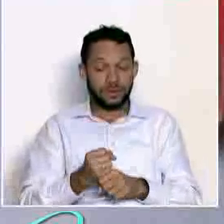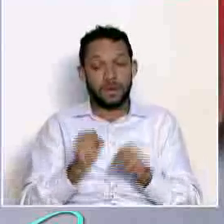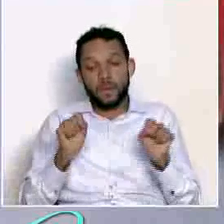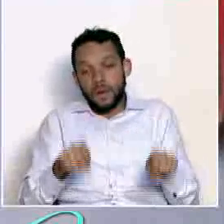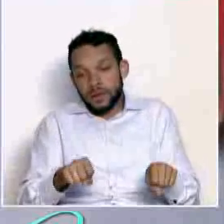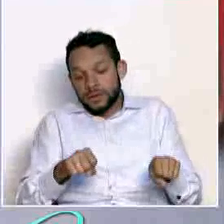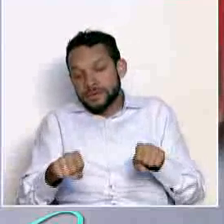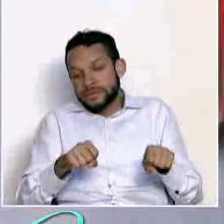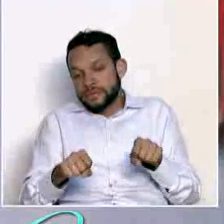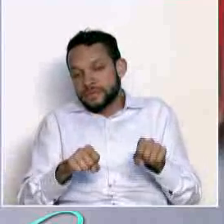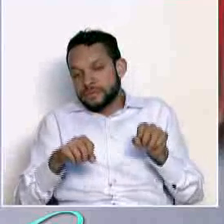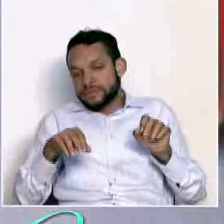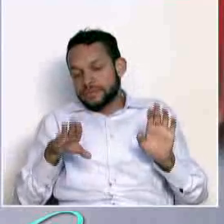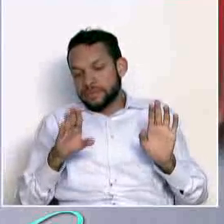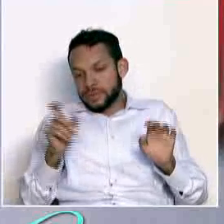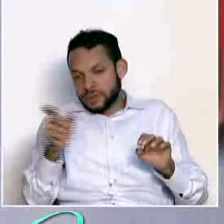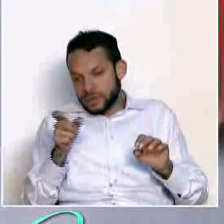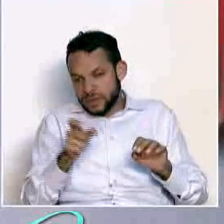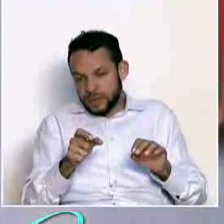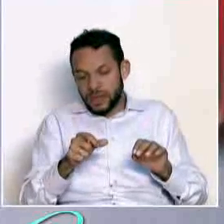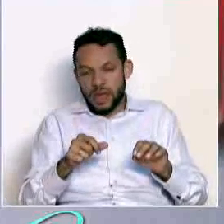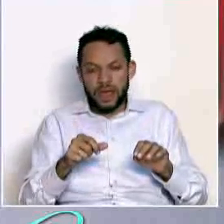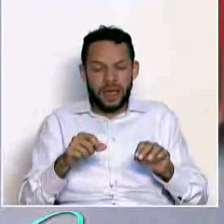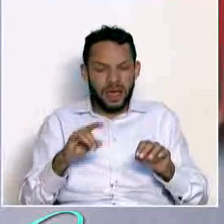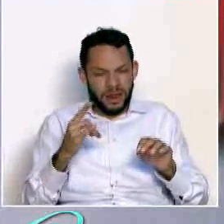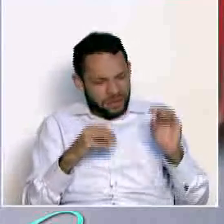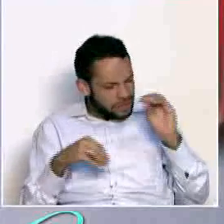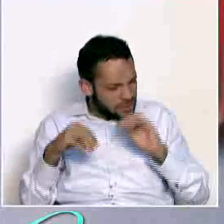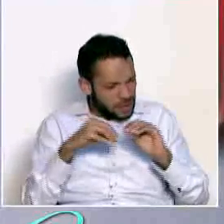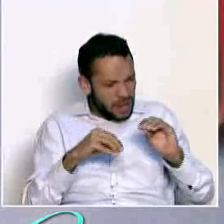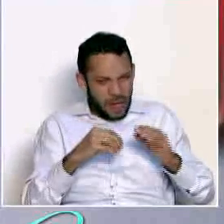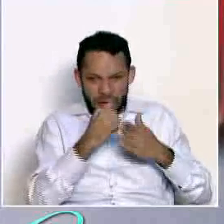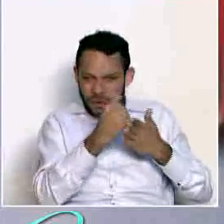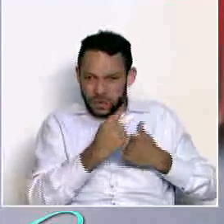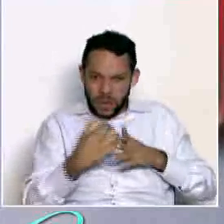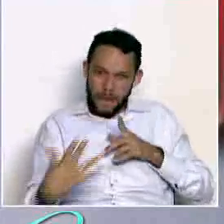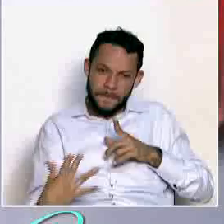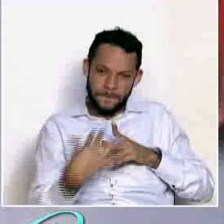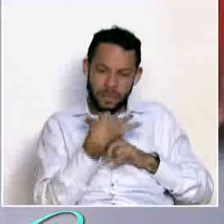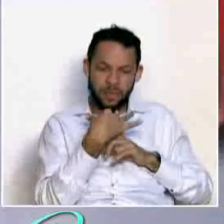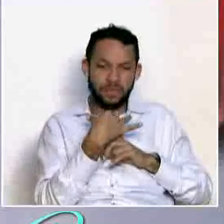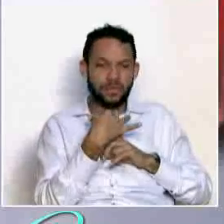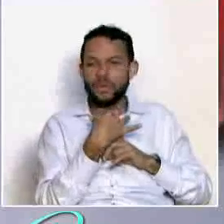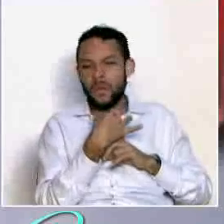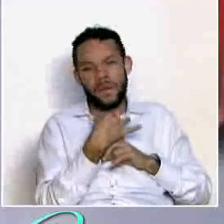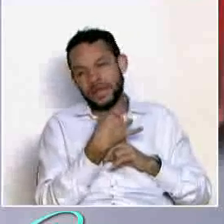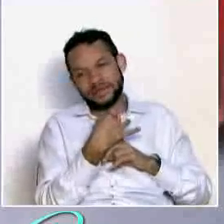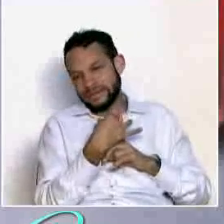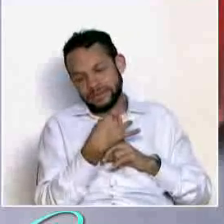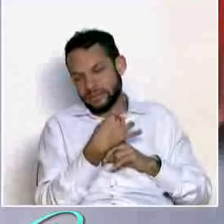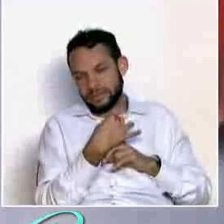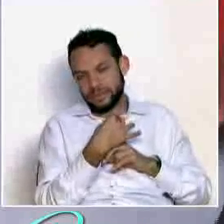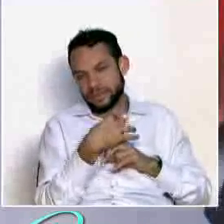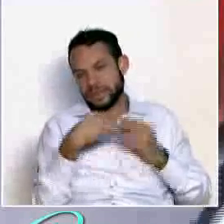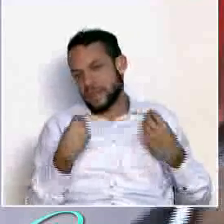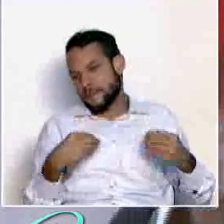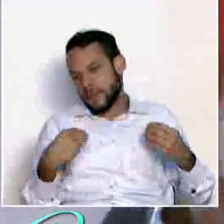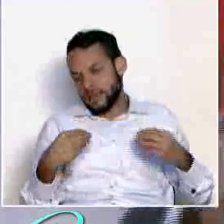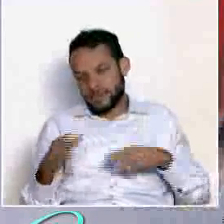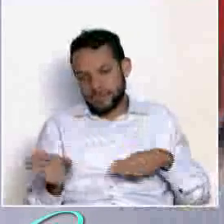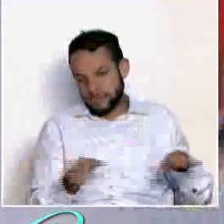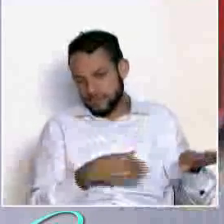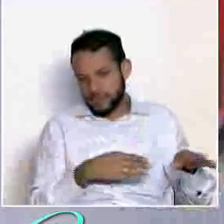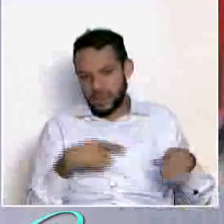que ya no era operable, no servía, y además la complejidad de